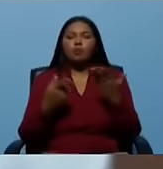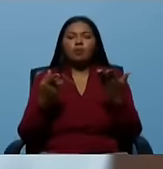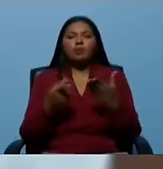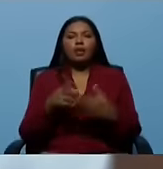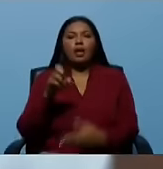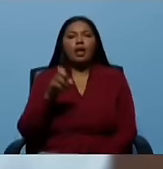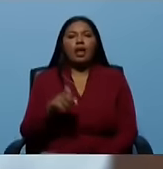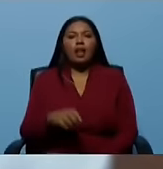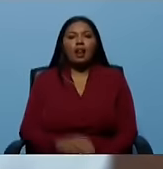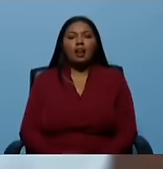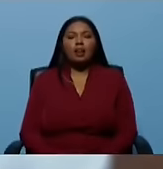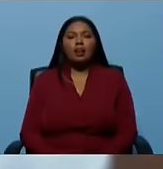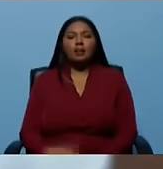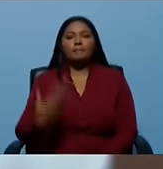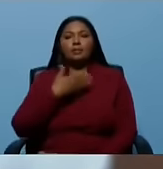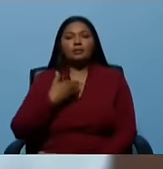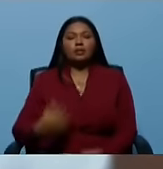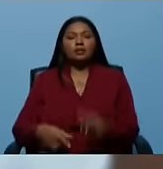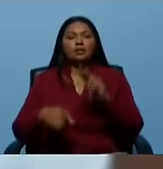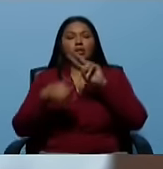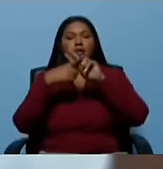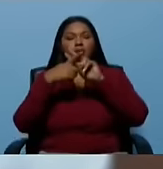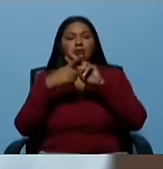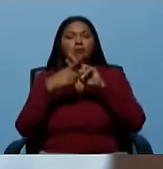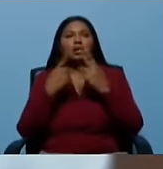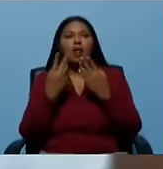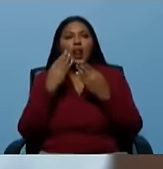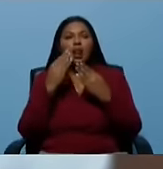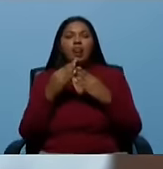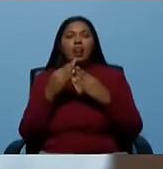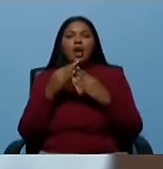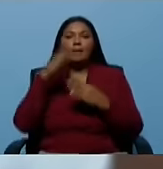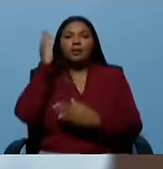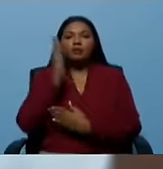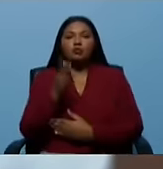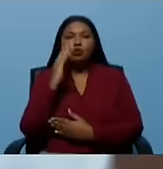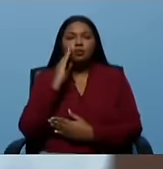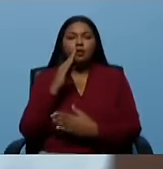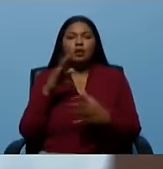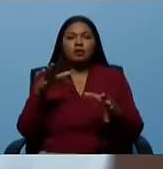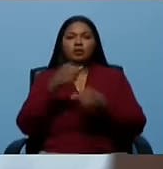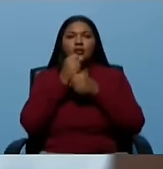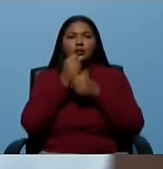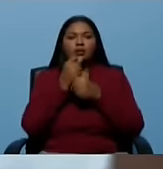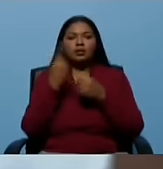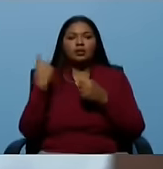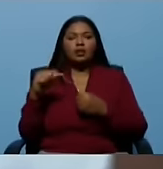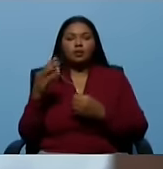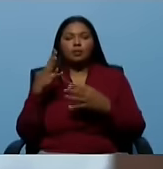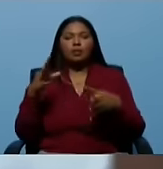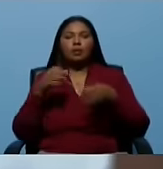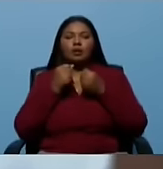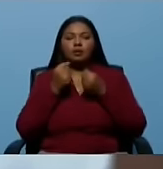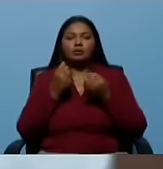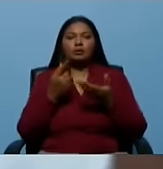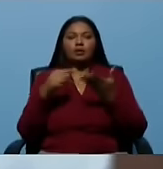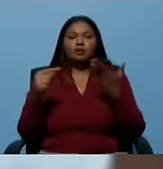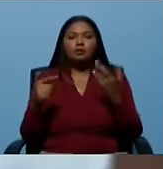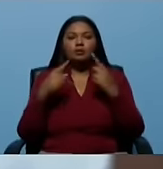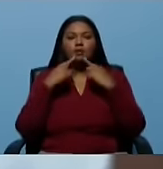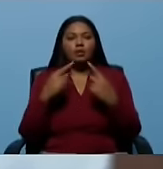amenazado a a Lula con eh expropiar eh digamos tener no apoderarse de los